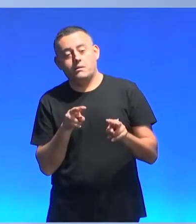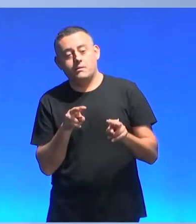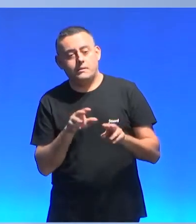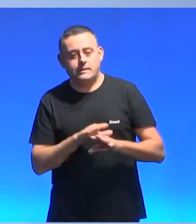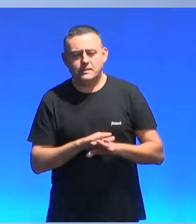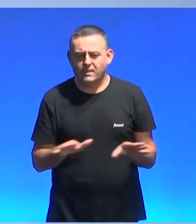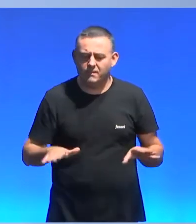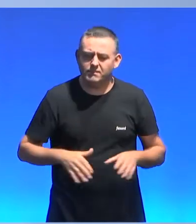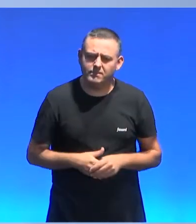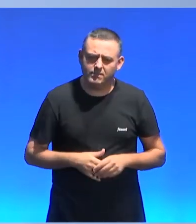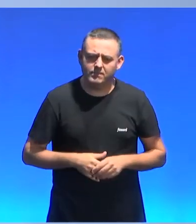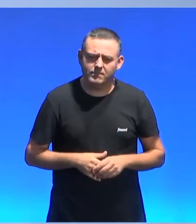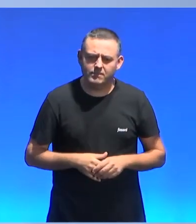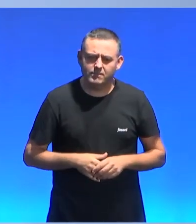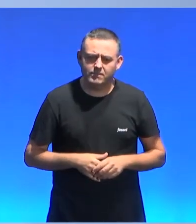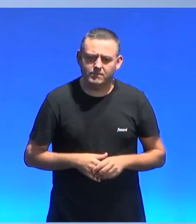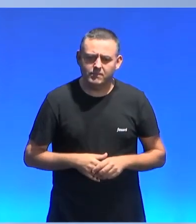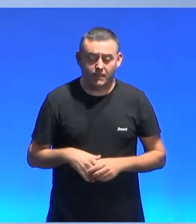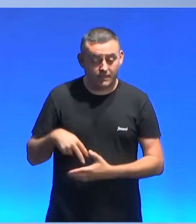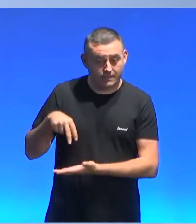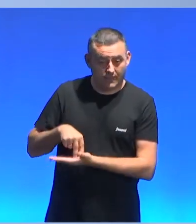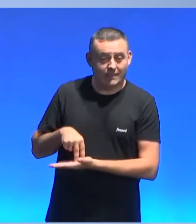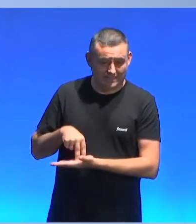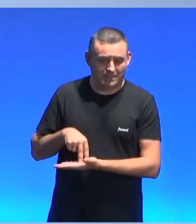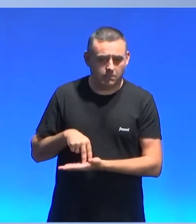pero la presencia. Bueno.